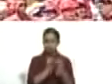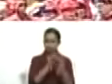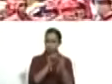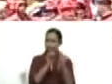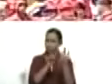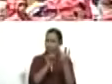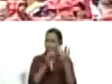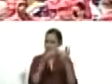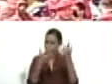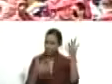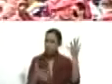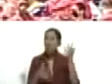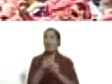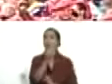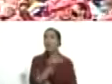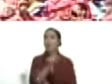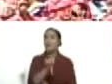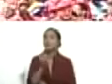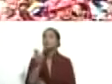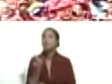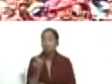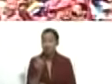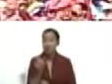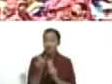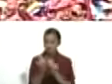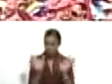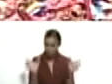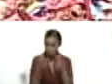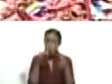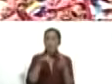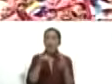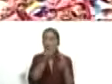Pero tenemos el proyecto histórico del siglo XXI.